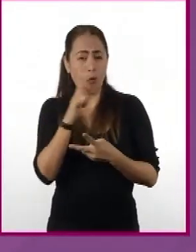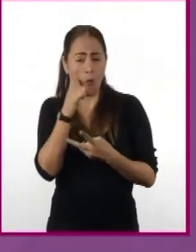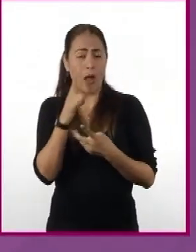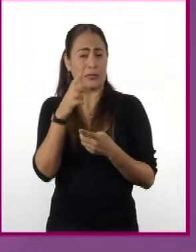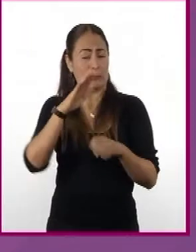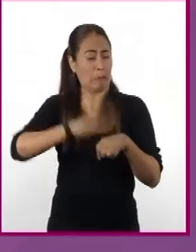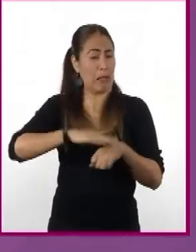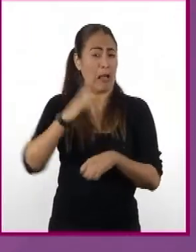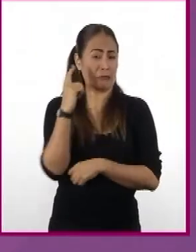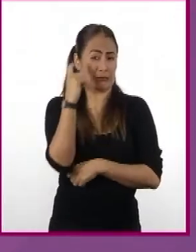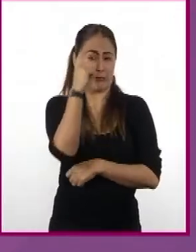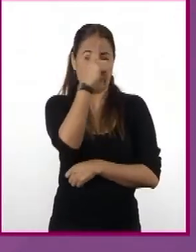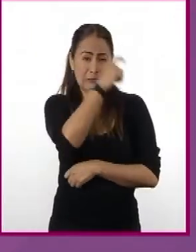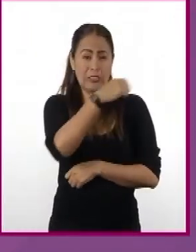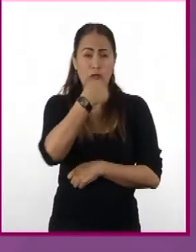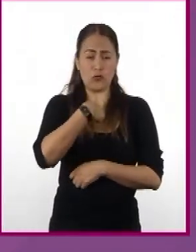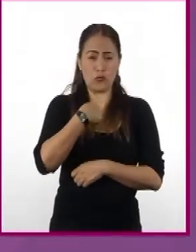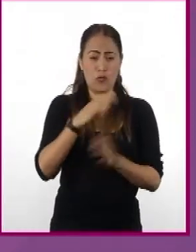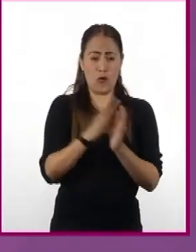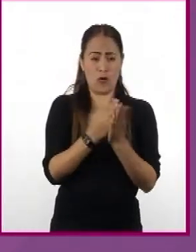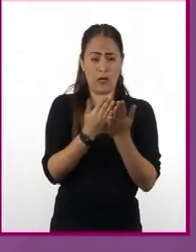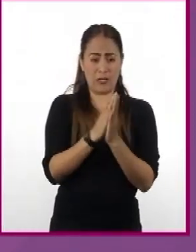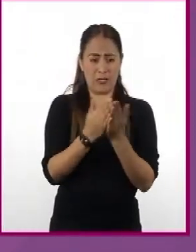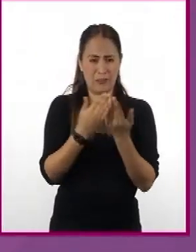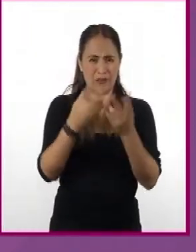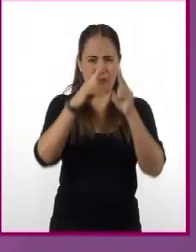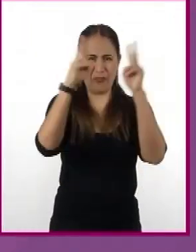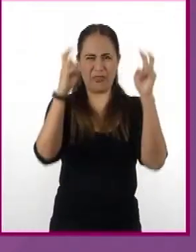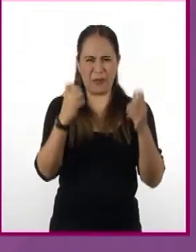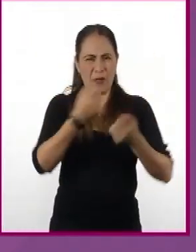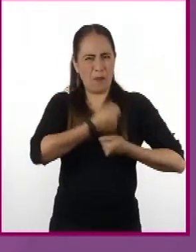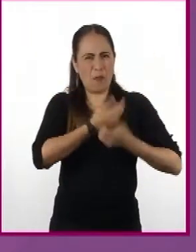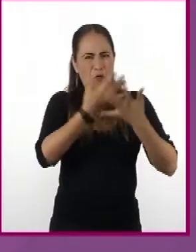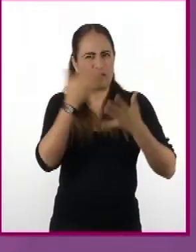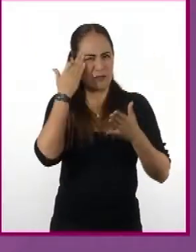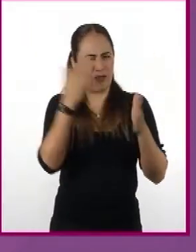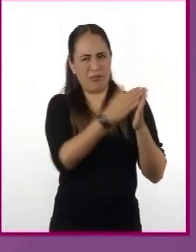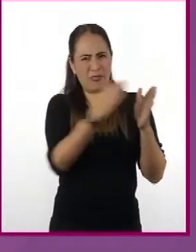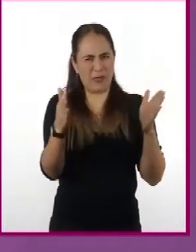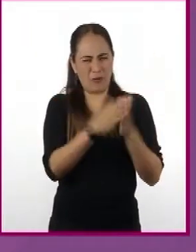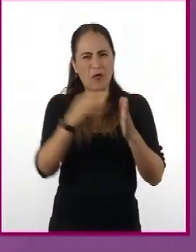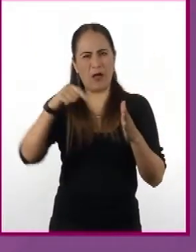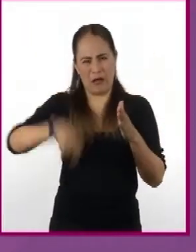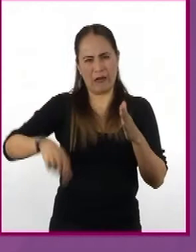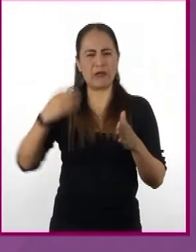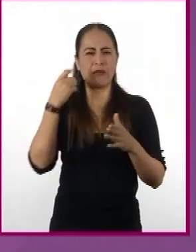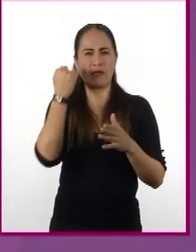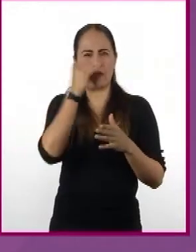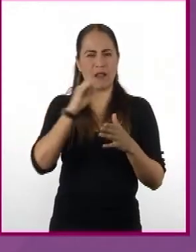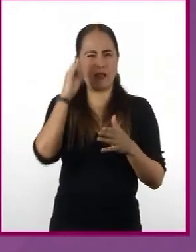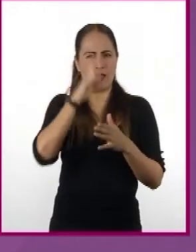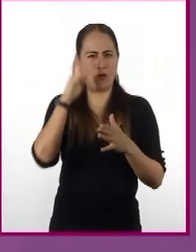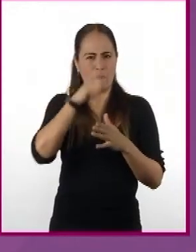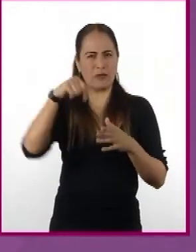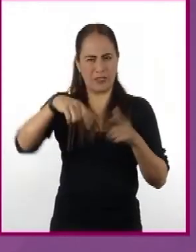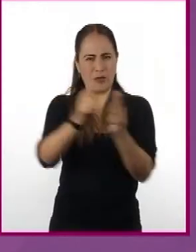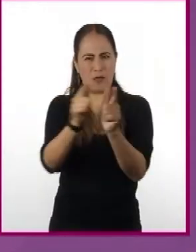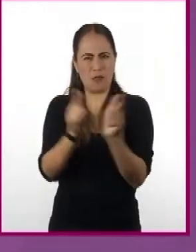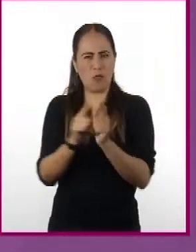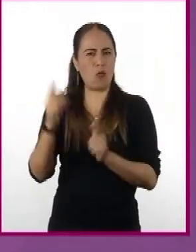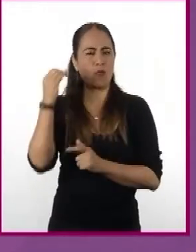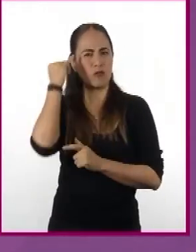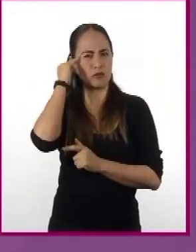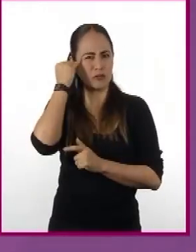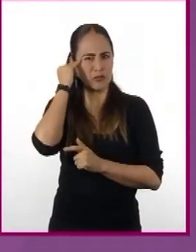yo hice este primer libro que se llama Xochitlatole, Poesía Contemporánea en Lenguas Originarias de México, tenía 32 poetas en distintas